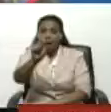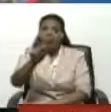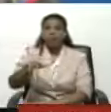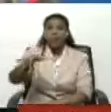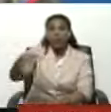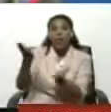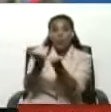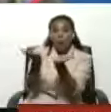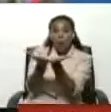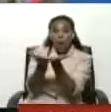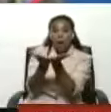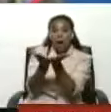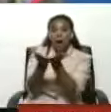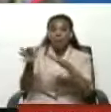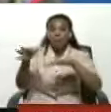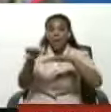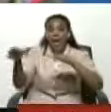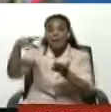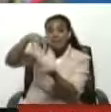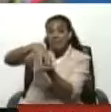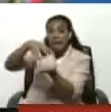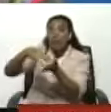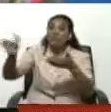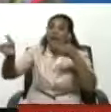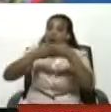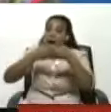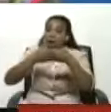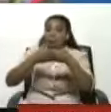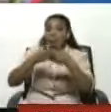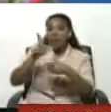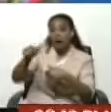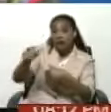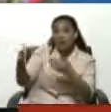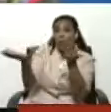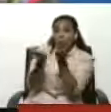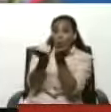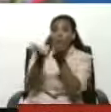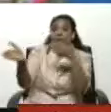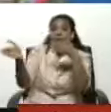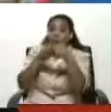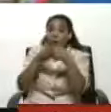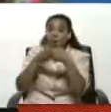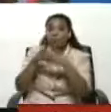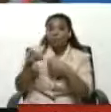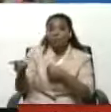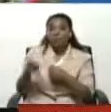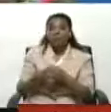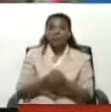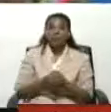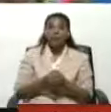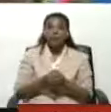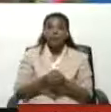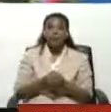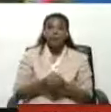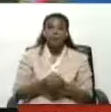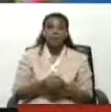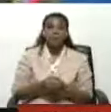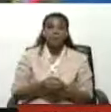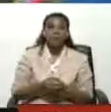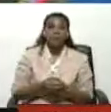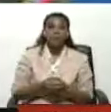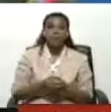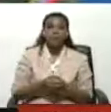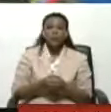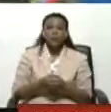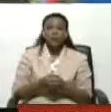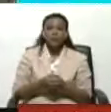escuela es estatal y está cerrada porque está muy... se moja la escuelita, está dañado el